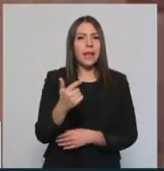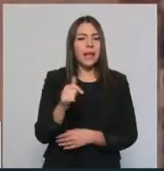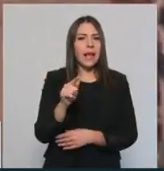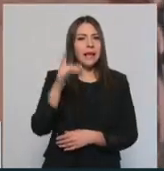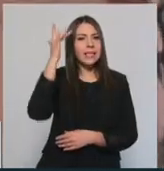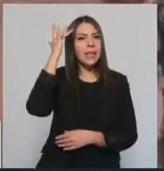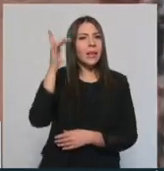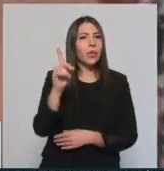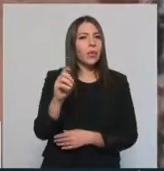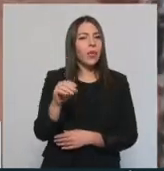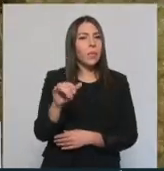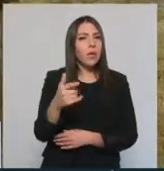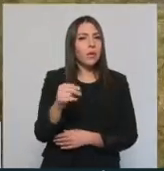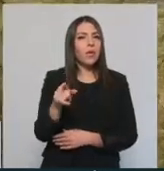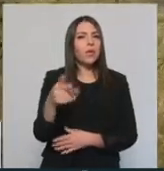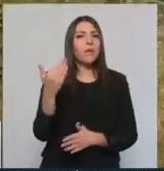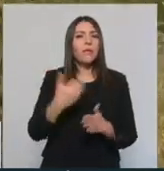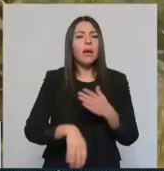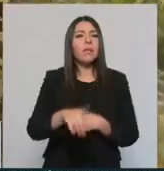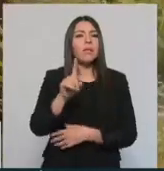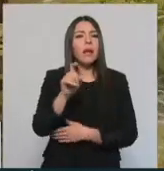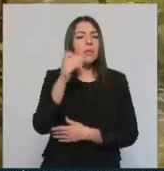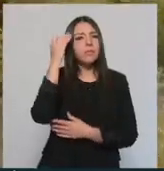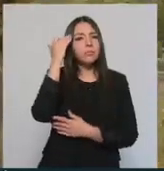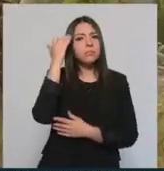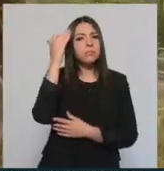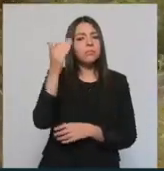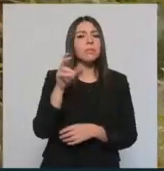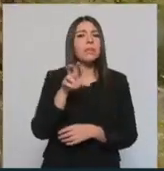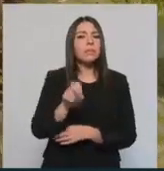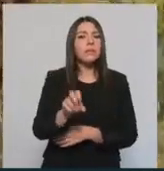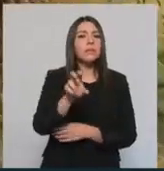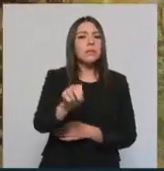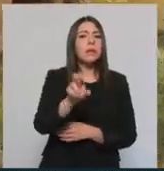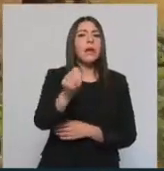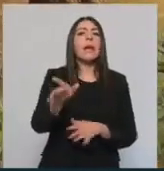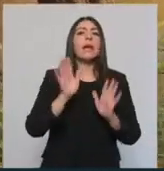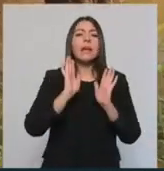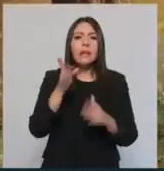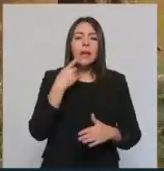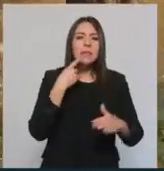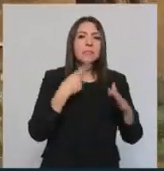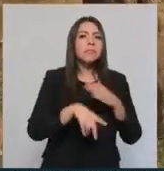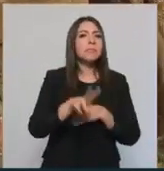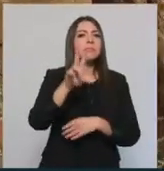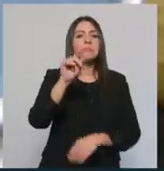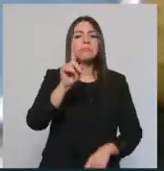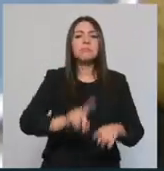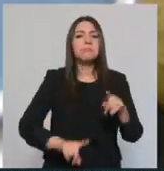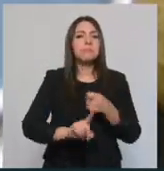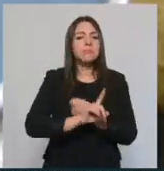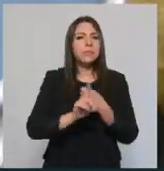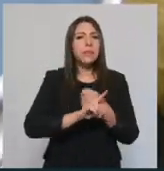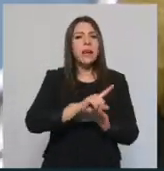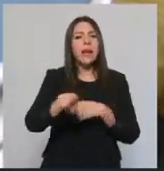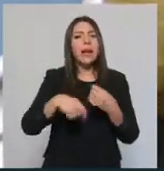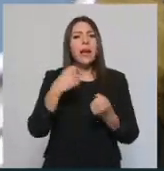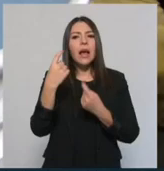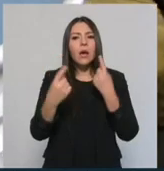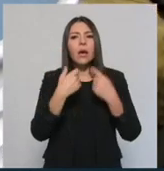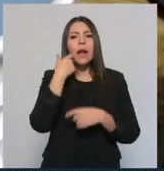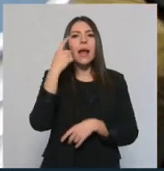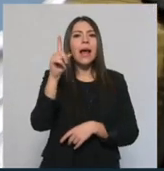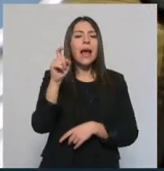agua constantemente y no se resuelve desde hace años pese a la denuncia. Vecinos refieren que a pesar de que muchos tratan de optimizar el